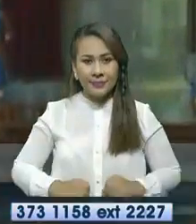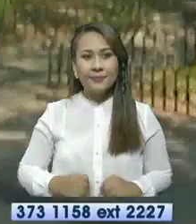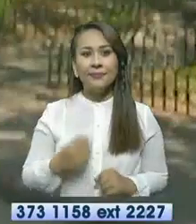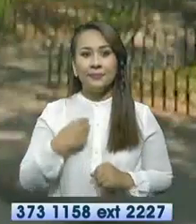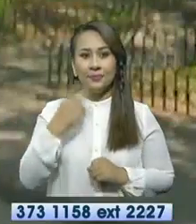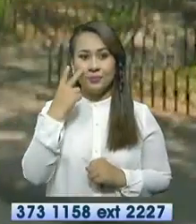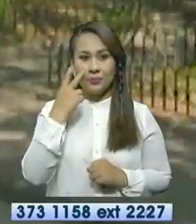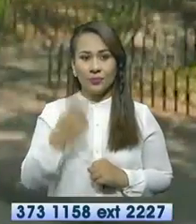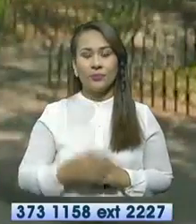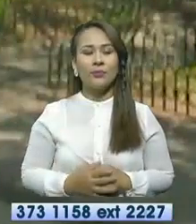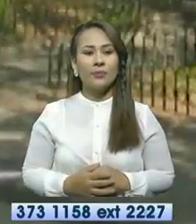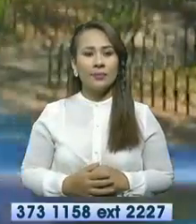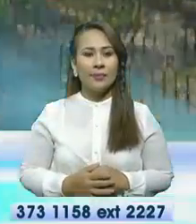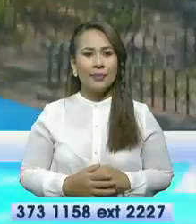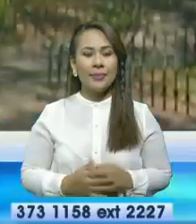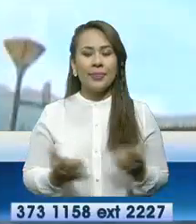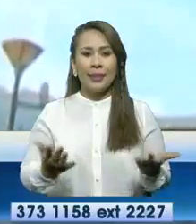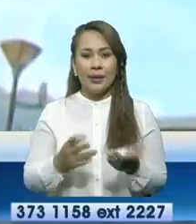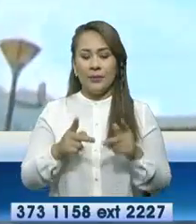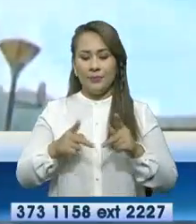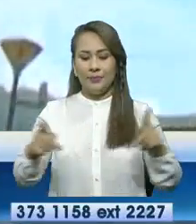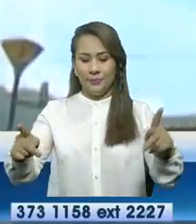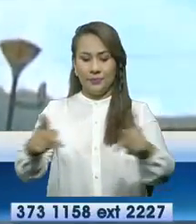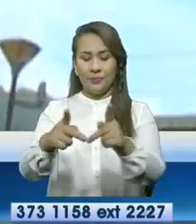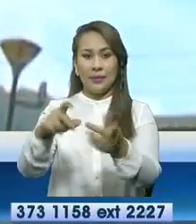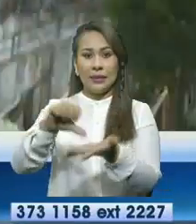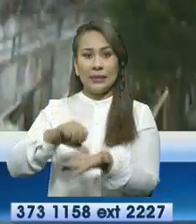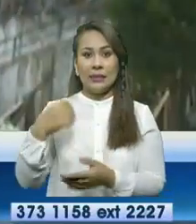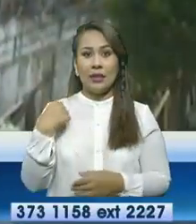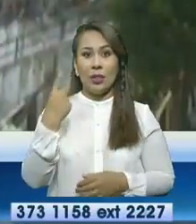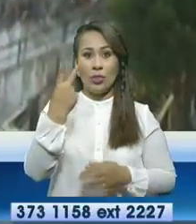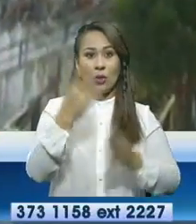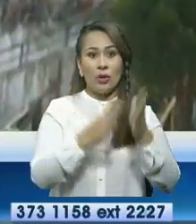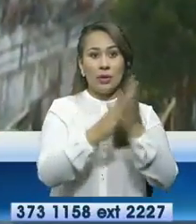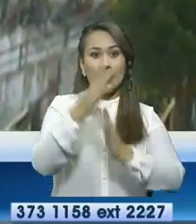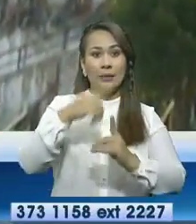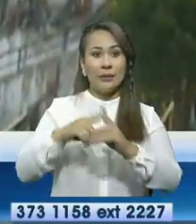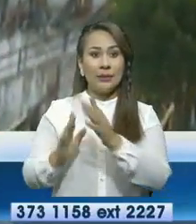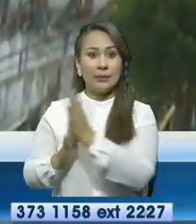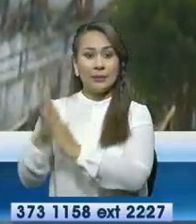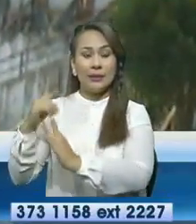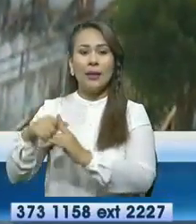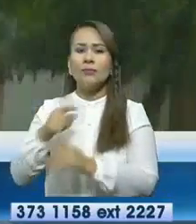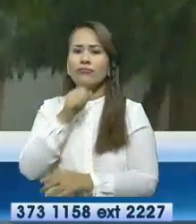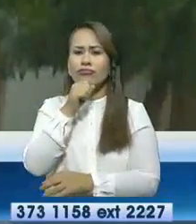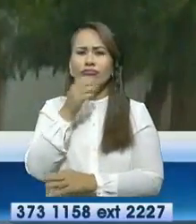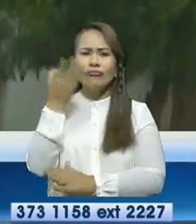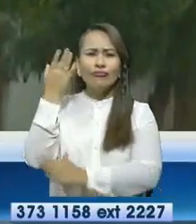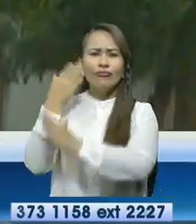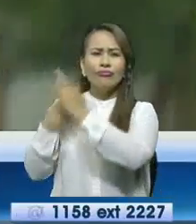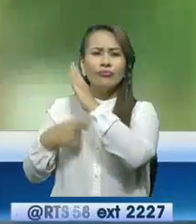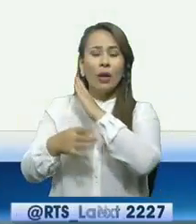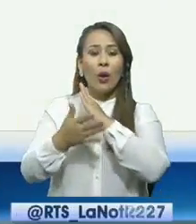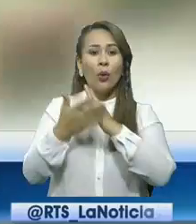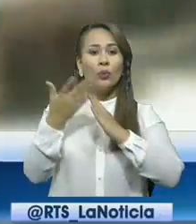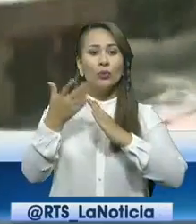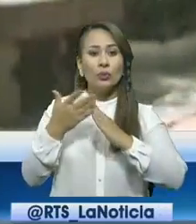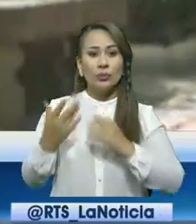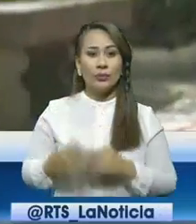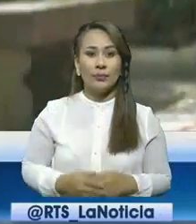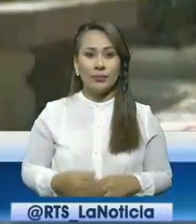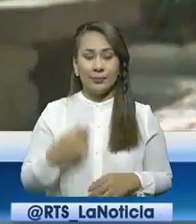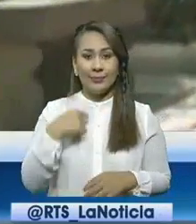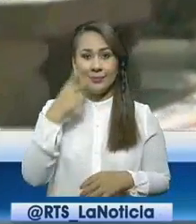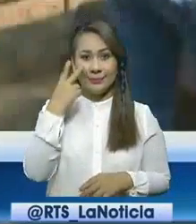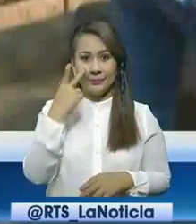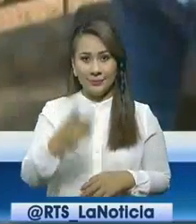católica. Solamente en la Plaza Central existen 2 iglesias, la más antigua construida hace 267 años. Es imposible